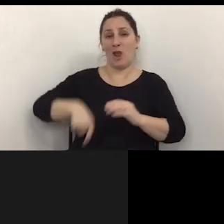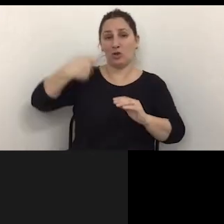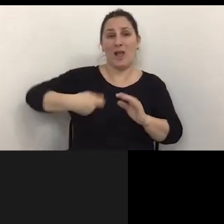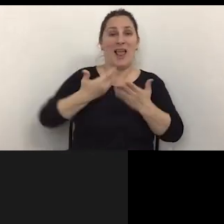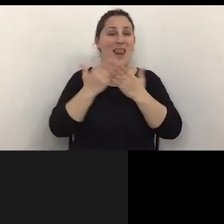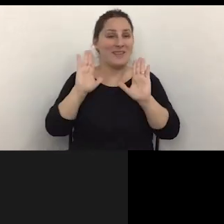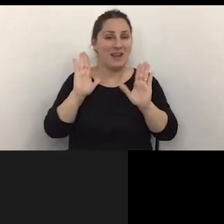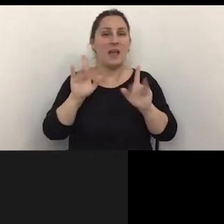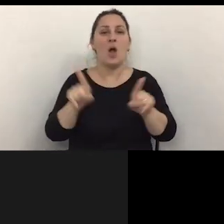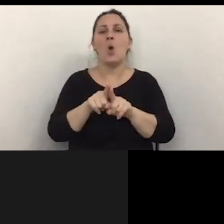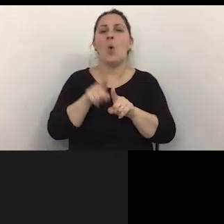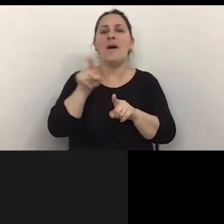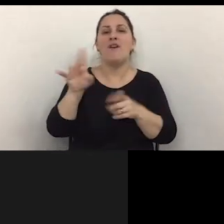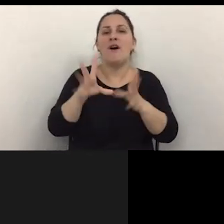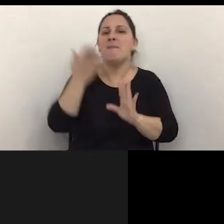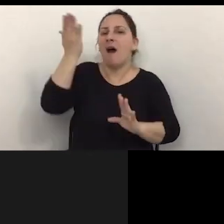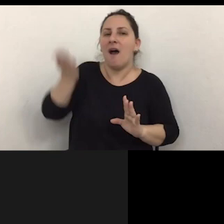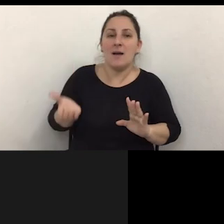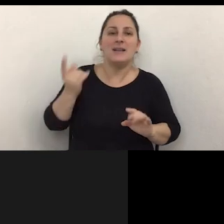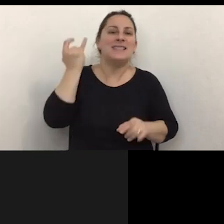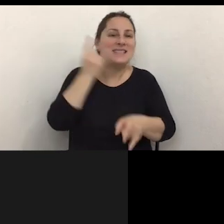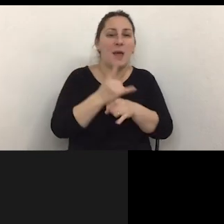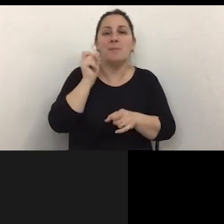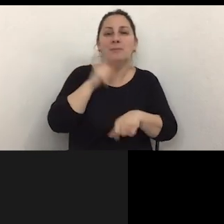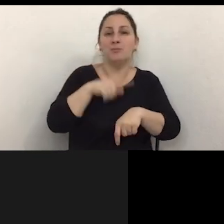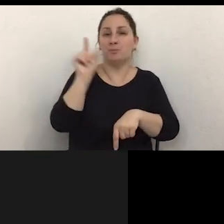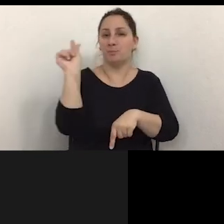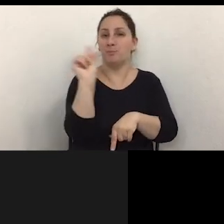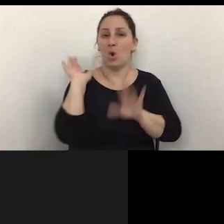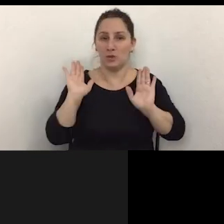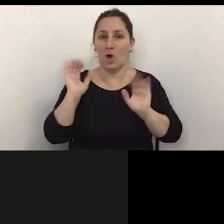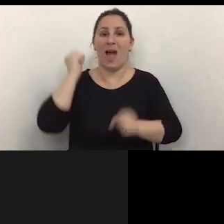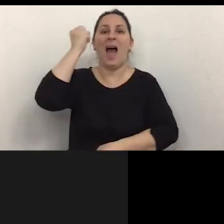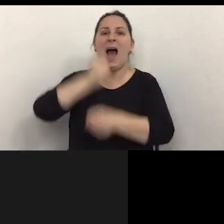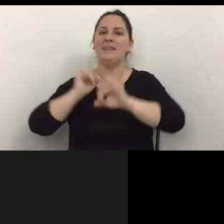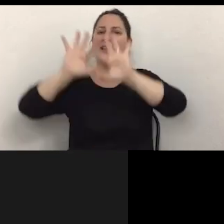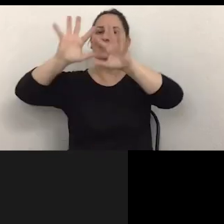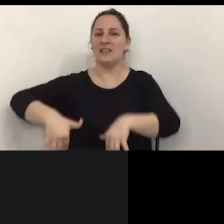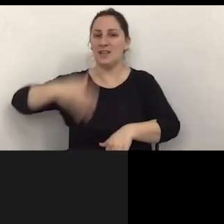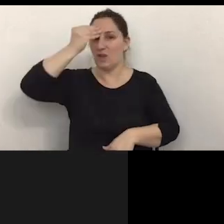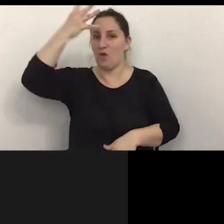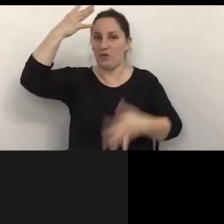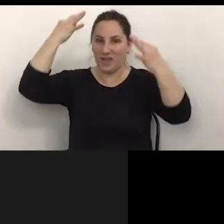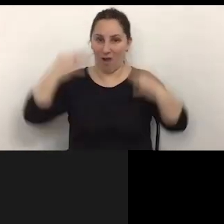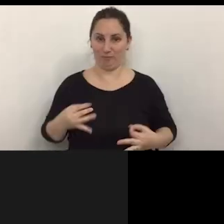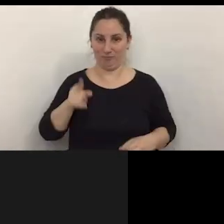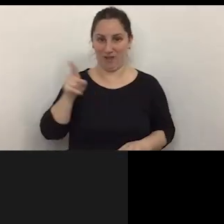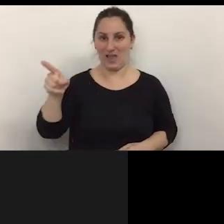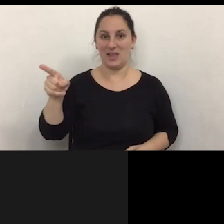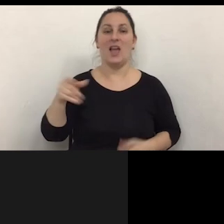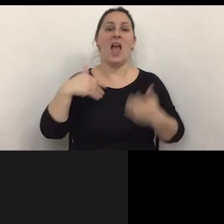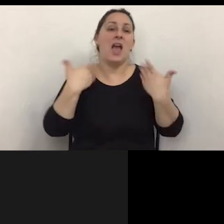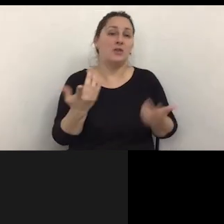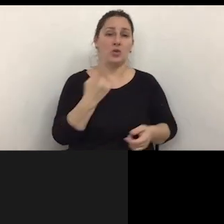es provisoria hasta la sentencia definitiva, entonces lo que dicen es, bueno, si en el transcurso